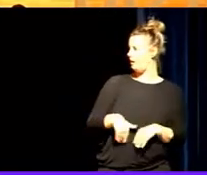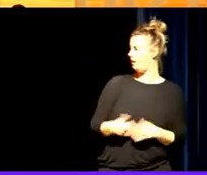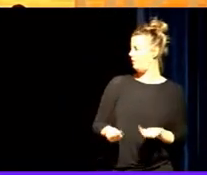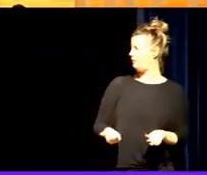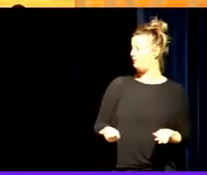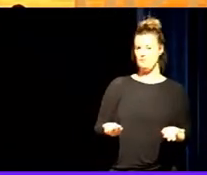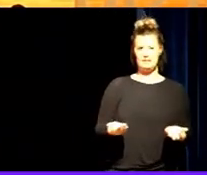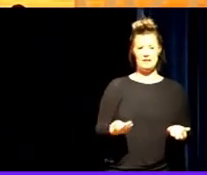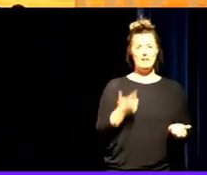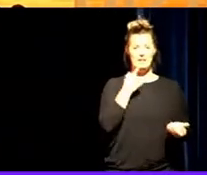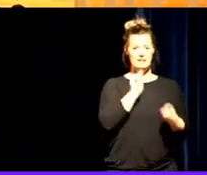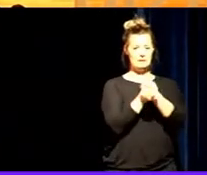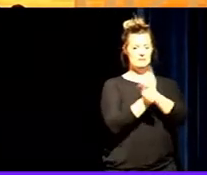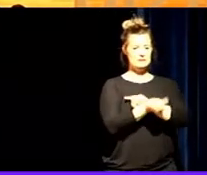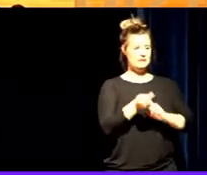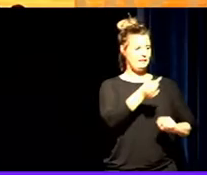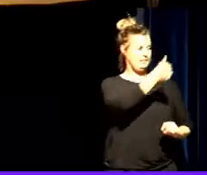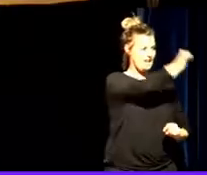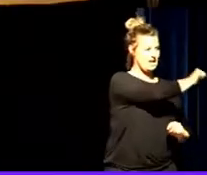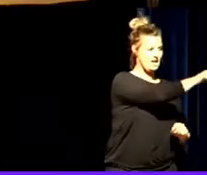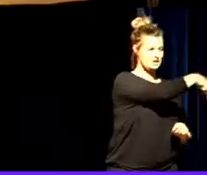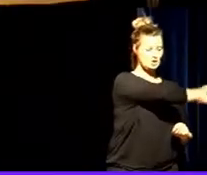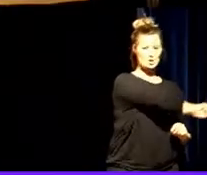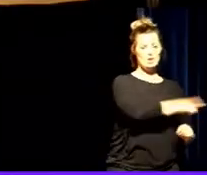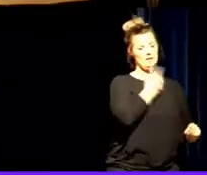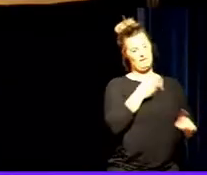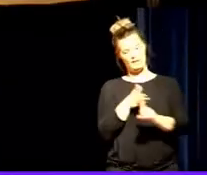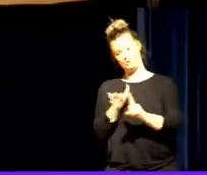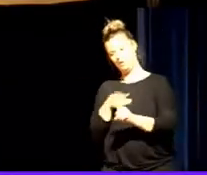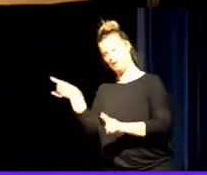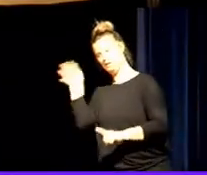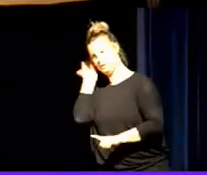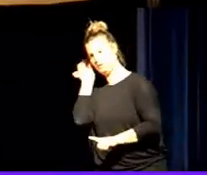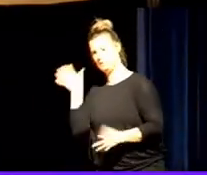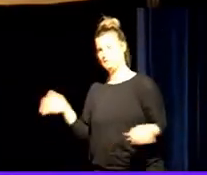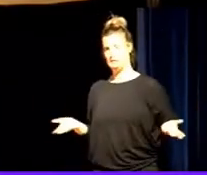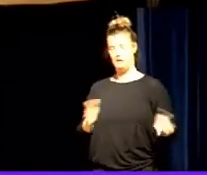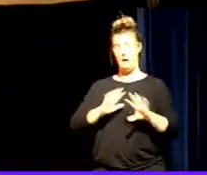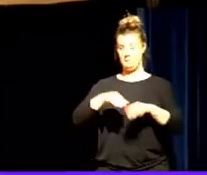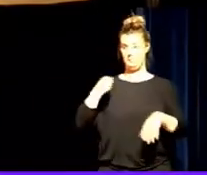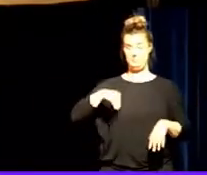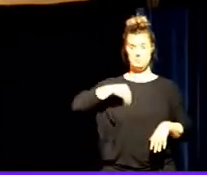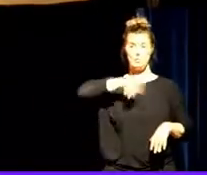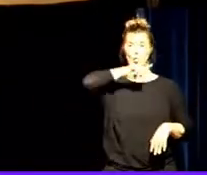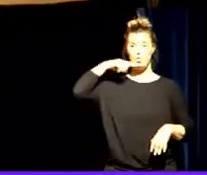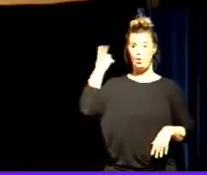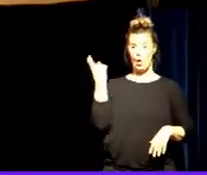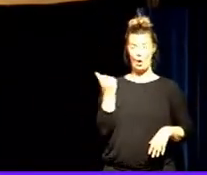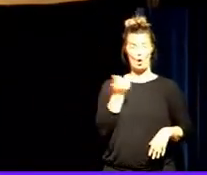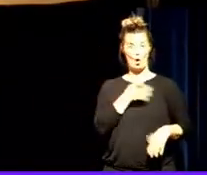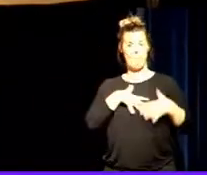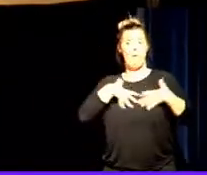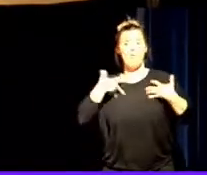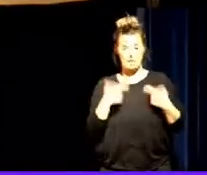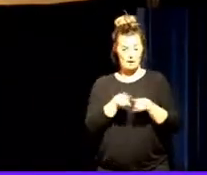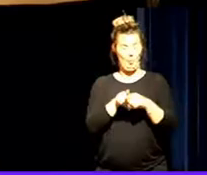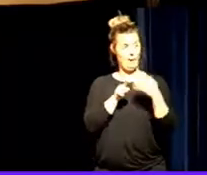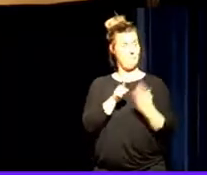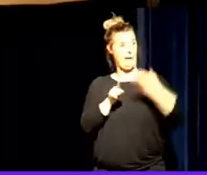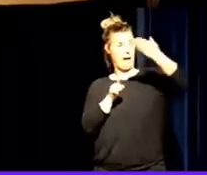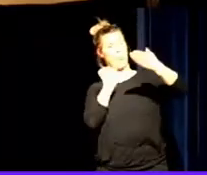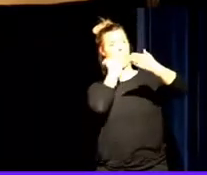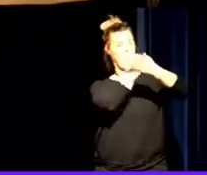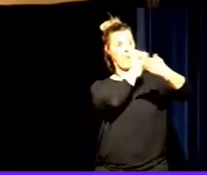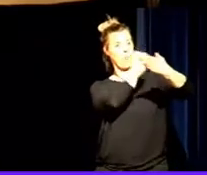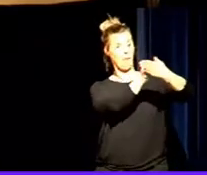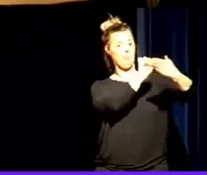a otros o a otras, ¿no? Con el mismo dolor emocional, ya ves tú, a veces te da por darte tú contra la pared y a